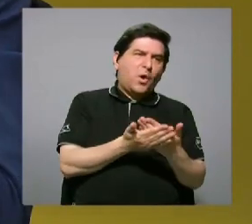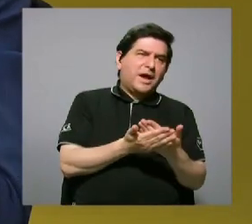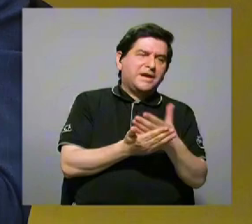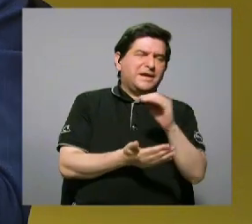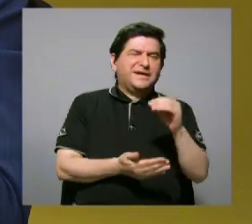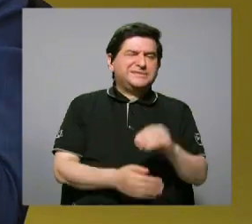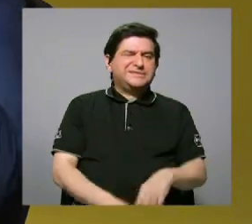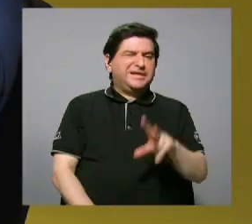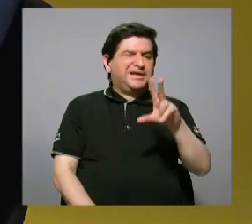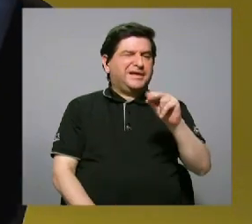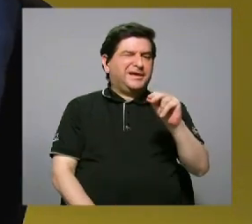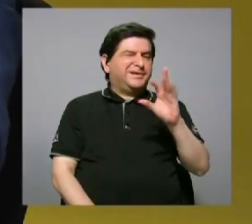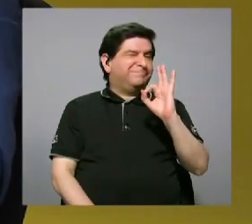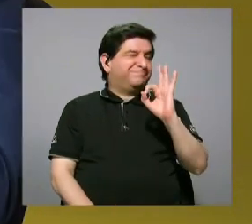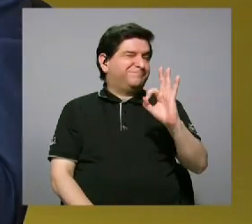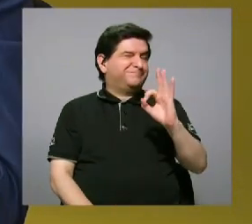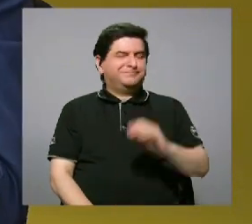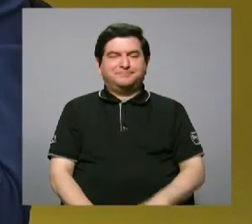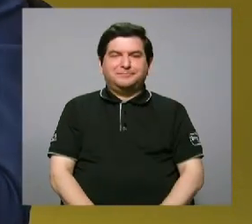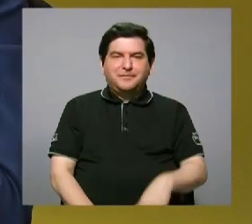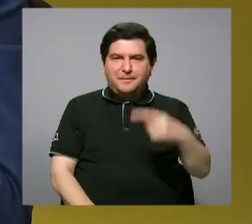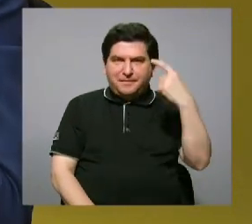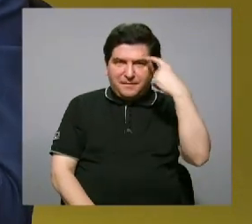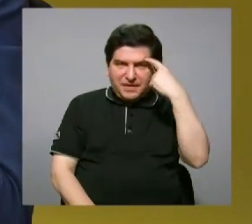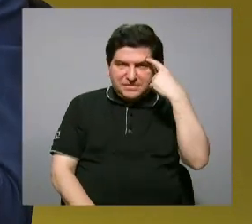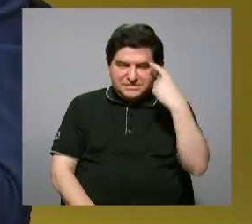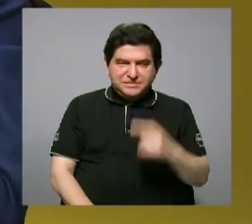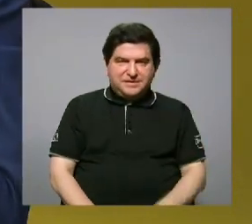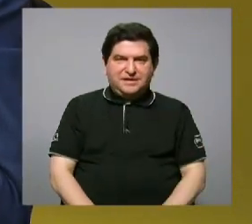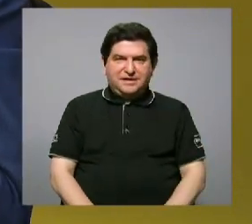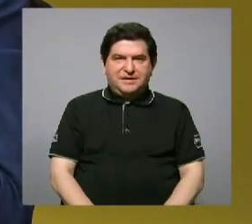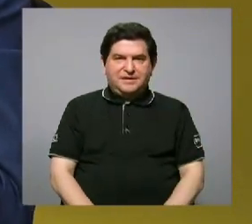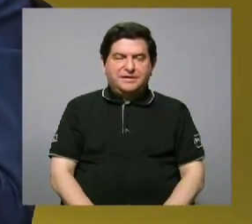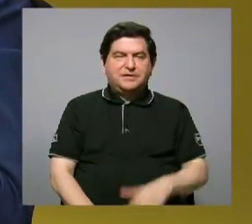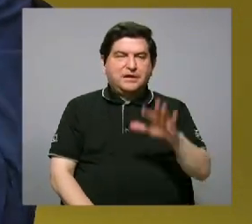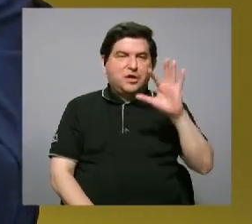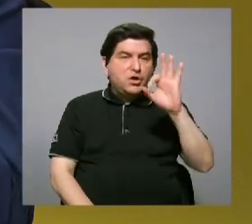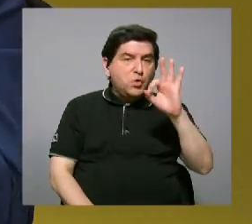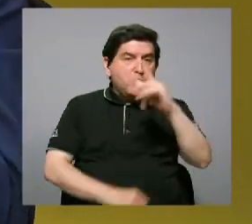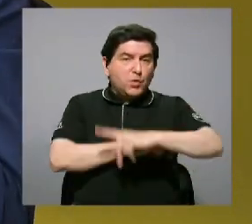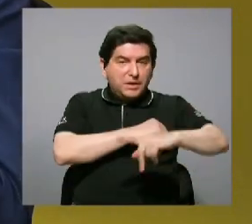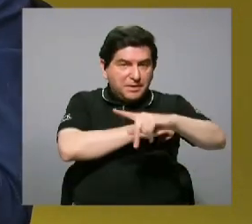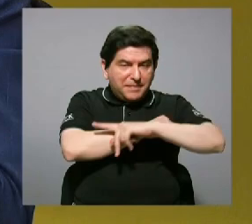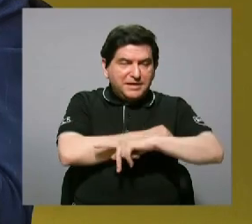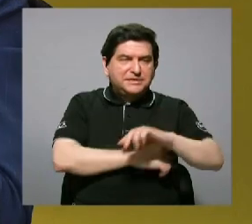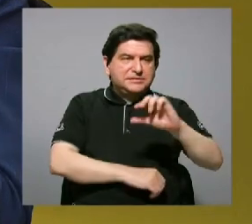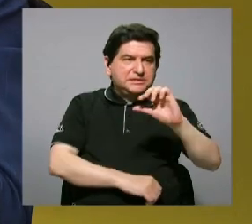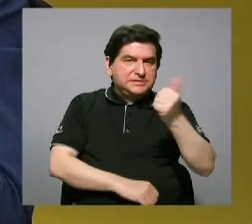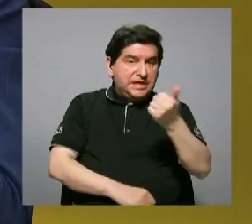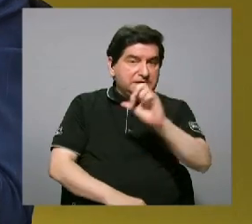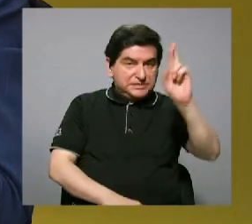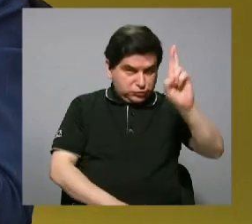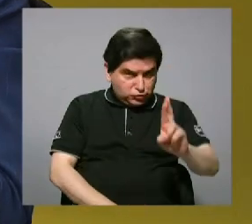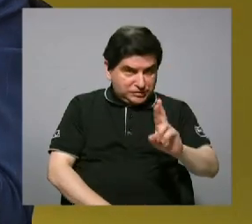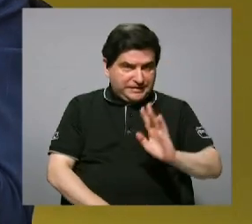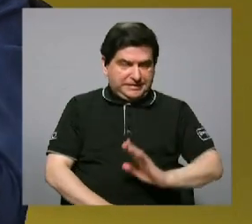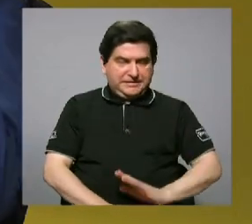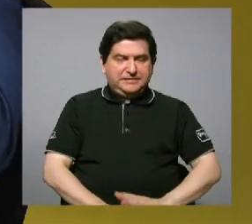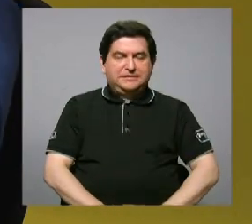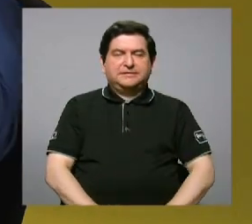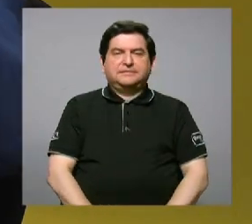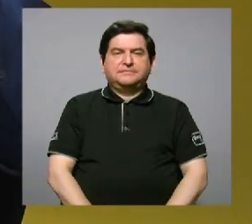buenas. Si nos medimos con respecto a, son 9 países, 10 con Costa Rica,